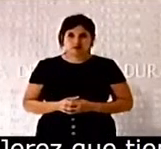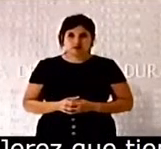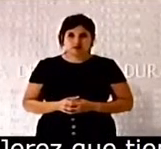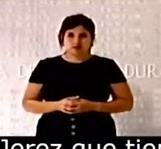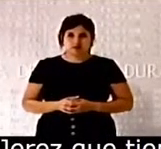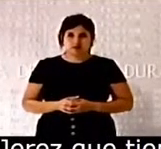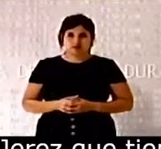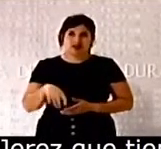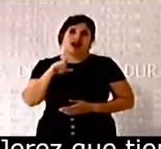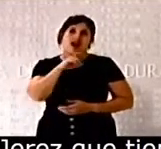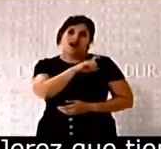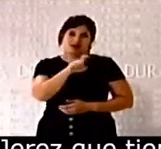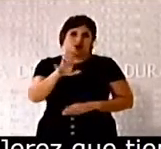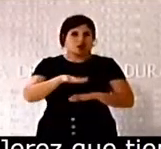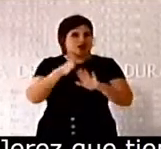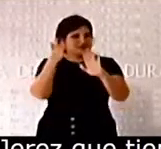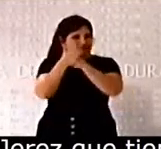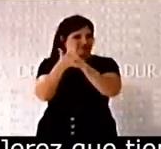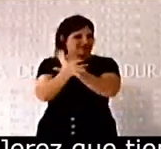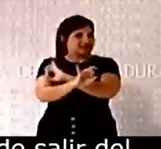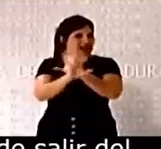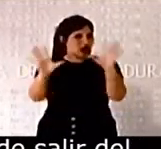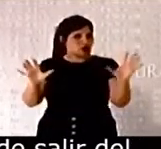Lo digo por aclararlo.